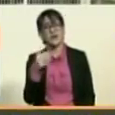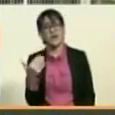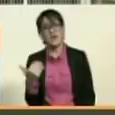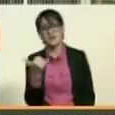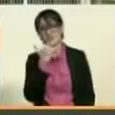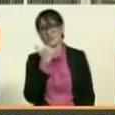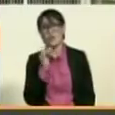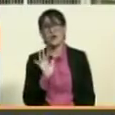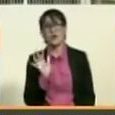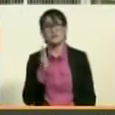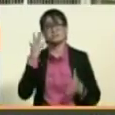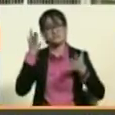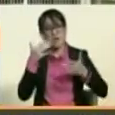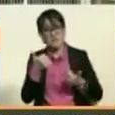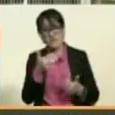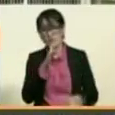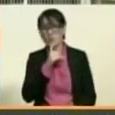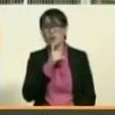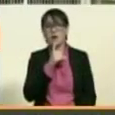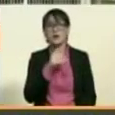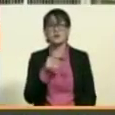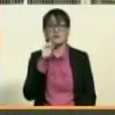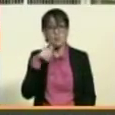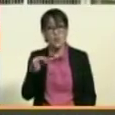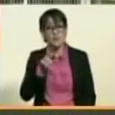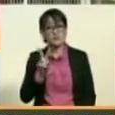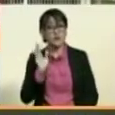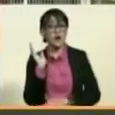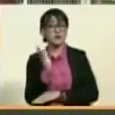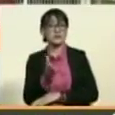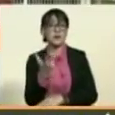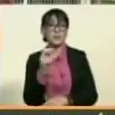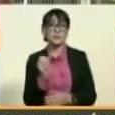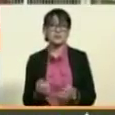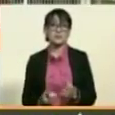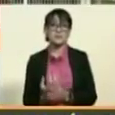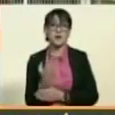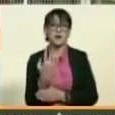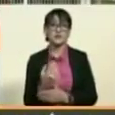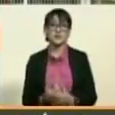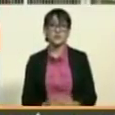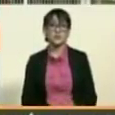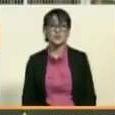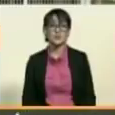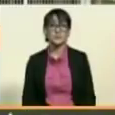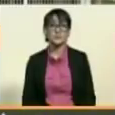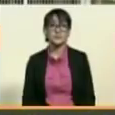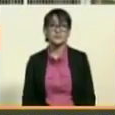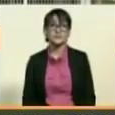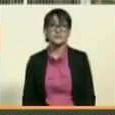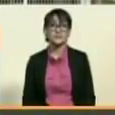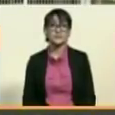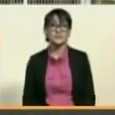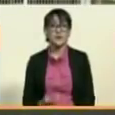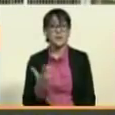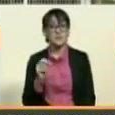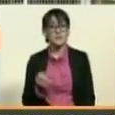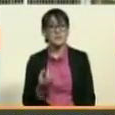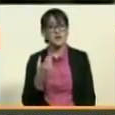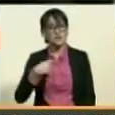asesorado. Y creo que el pueblo venezolano lo va a castigar el 20 de mayo, porque el 20 de mayo nosotros vamos a una gran